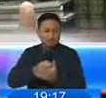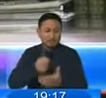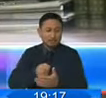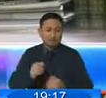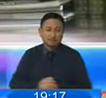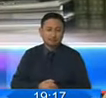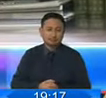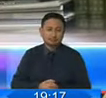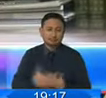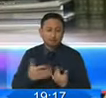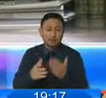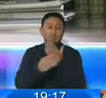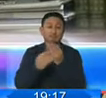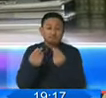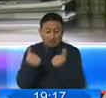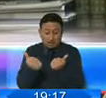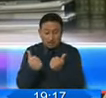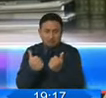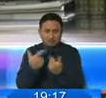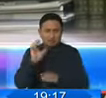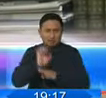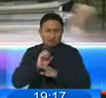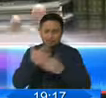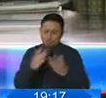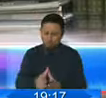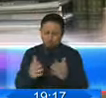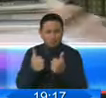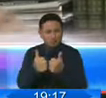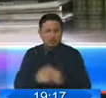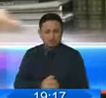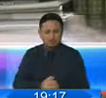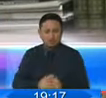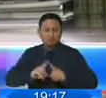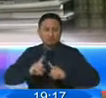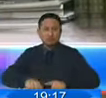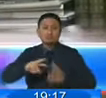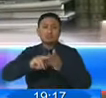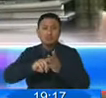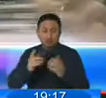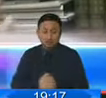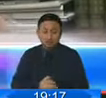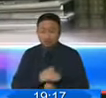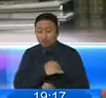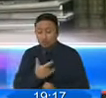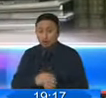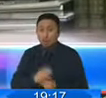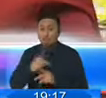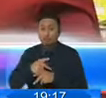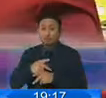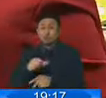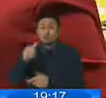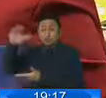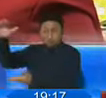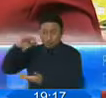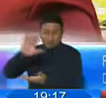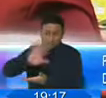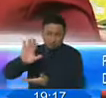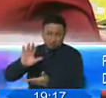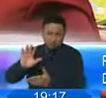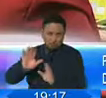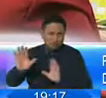en calidad en la industria ecuatoriana. Y esto quiere decir que tampoco se va a restringir que se tenga producto importado. Este sector